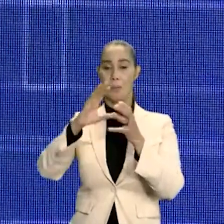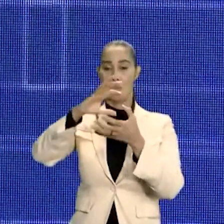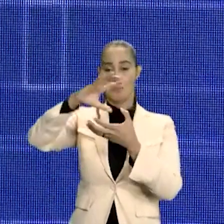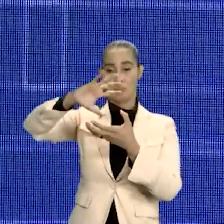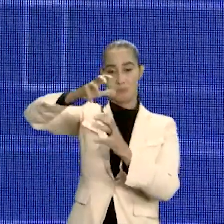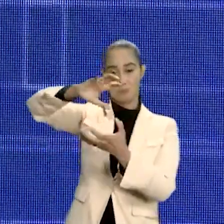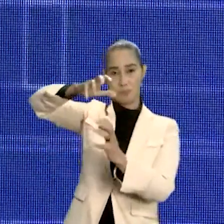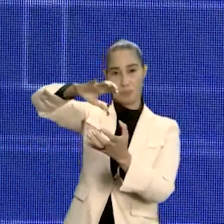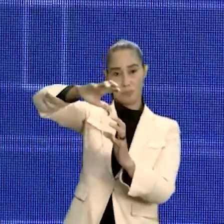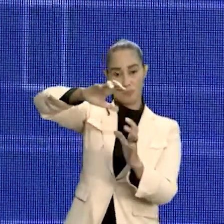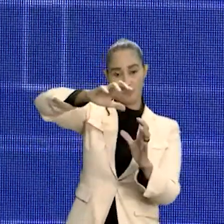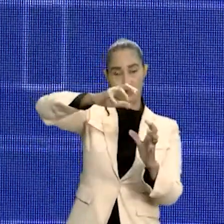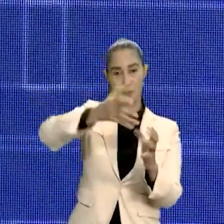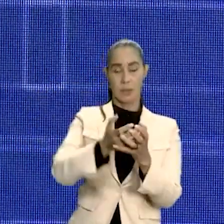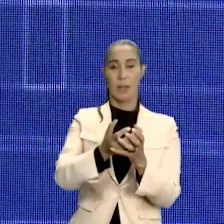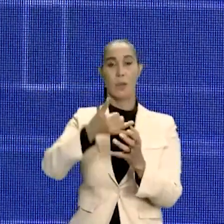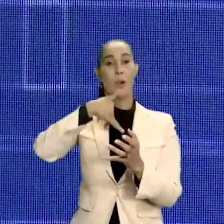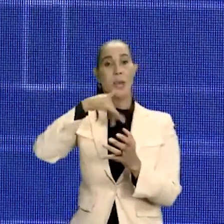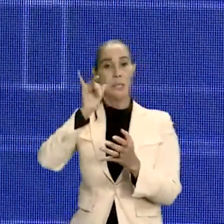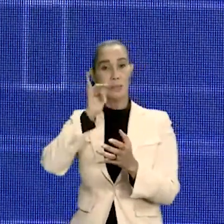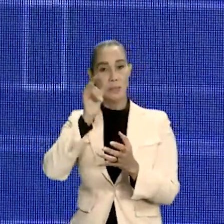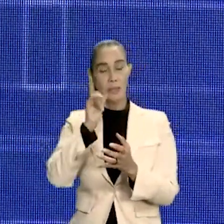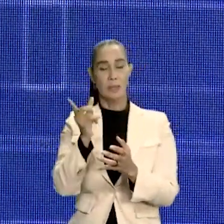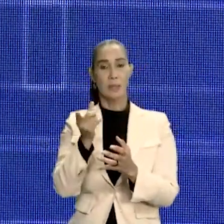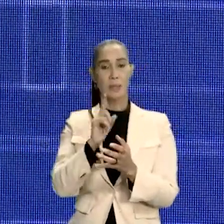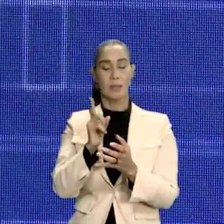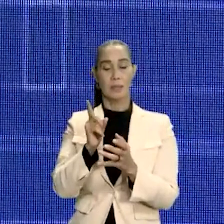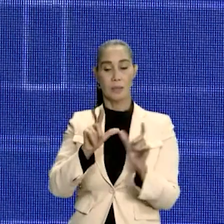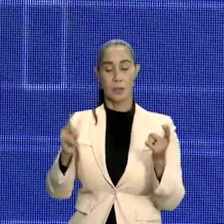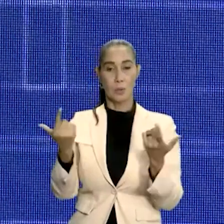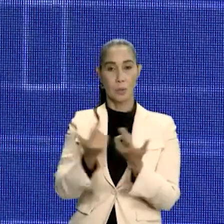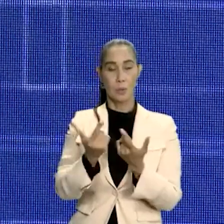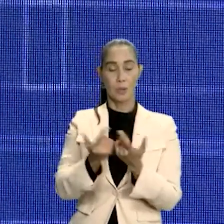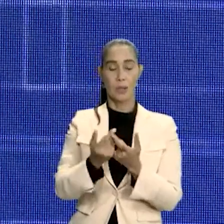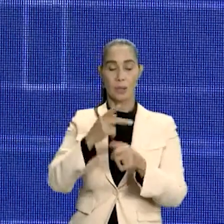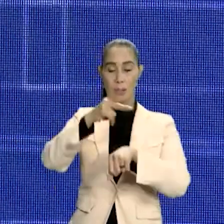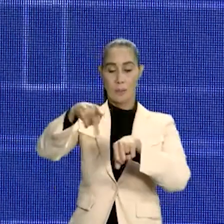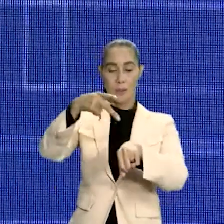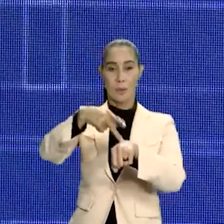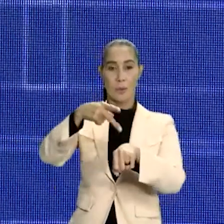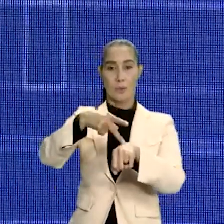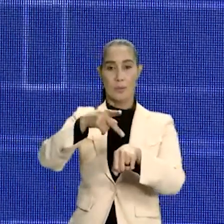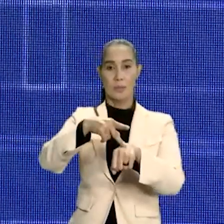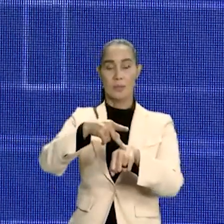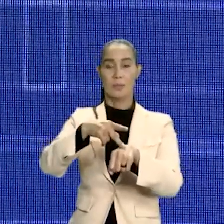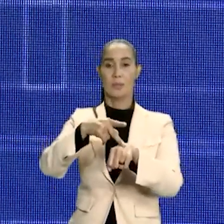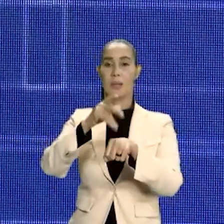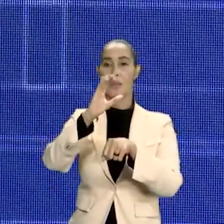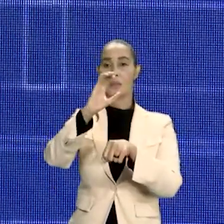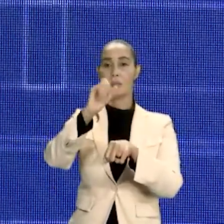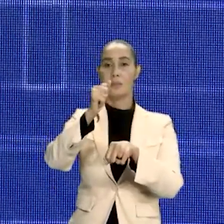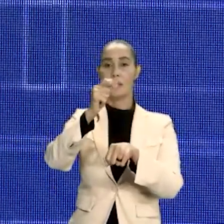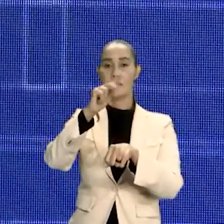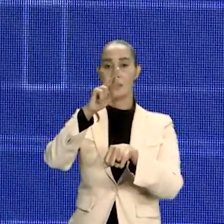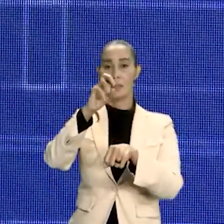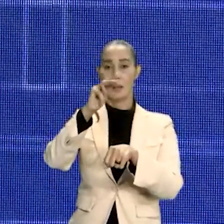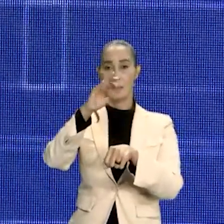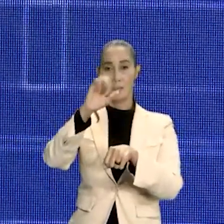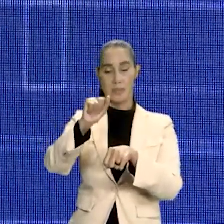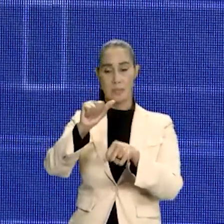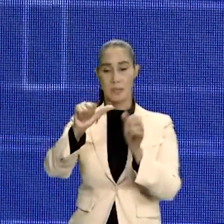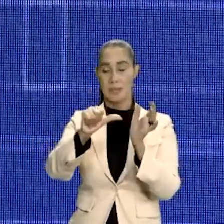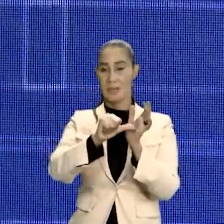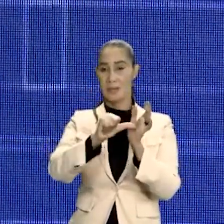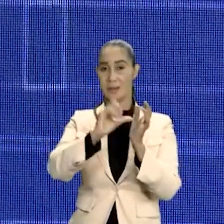como también pasaron en el día de ayer en el en la provincia de Sánchez Ramírez y también en el centro del Cibao y